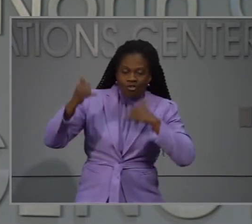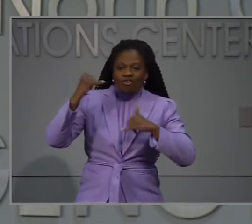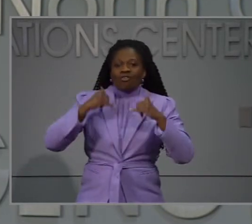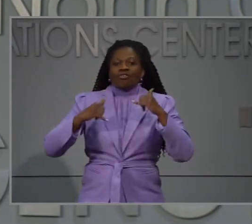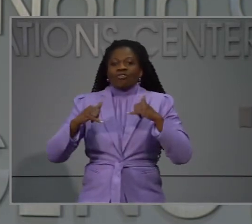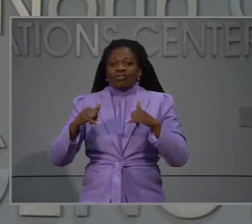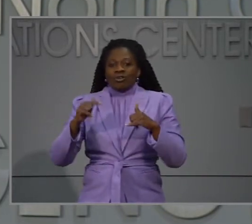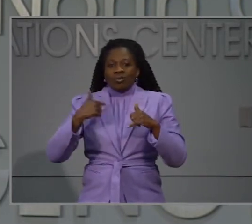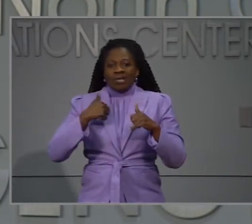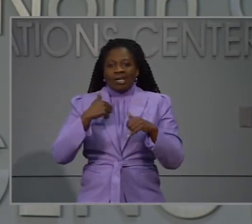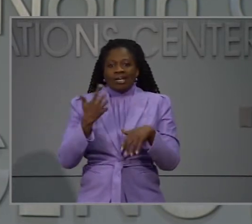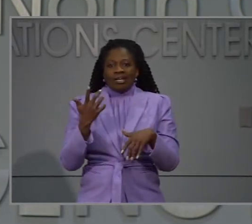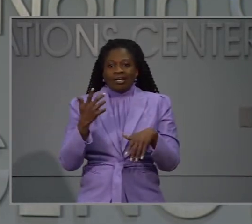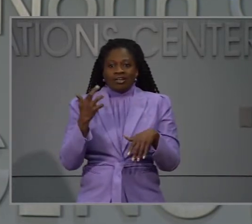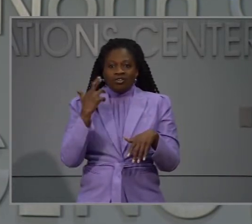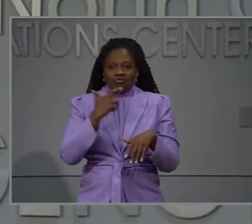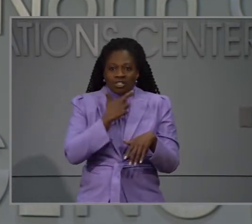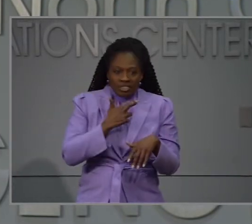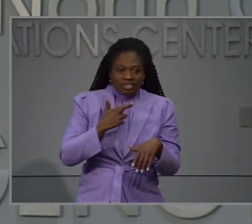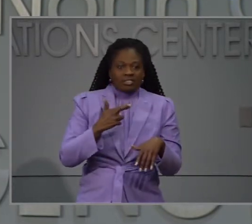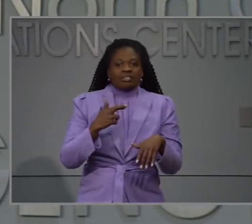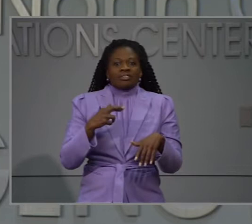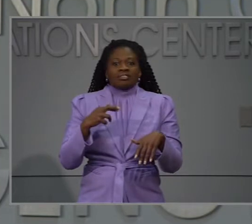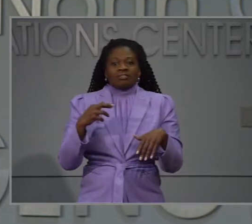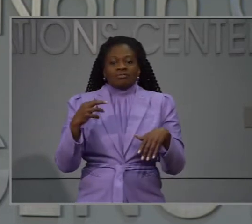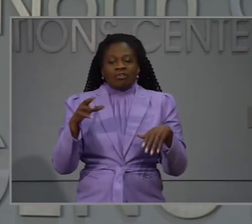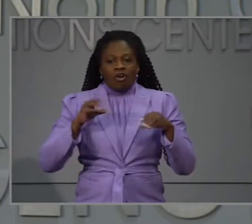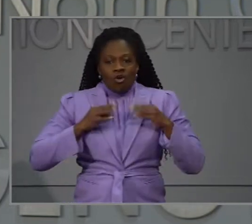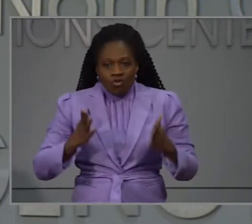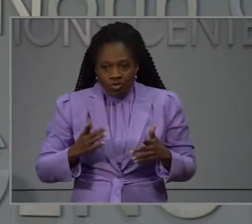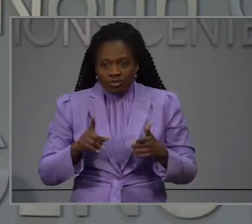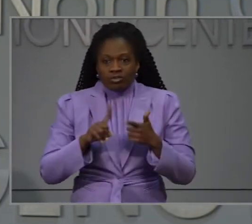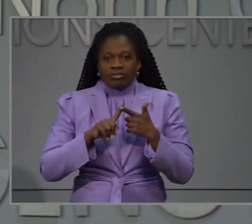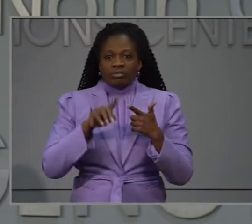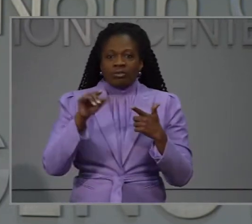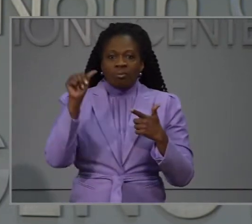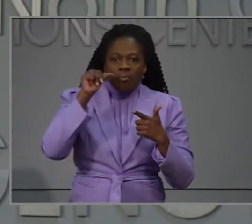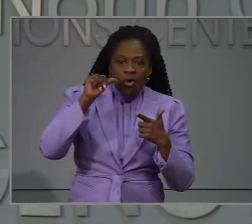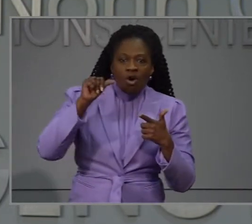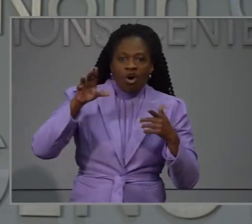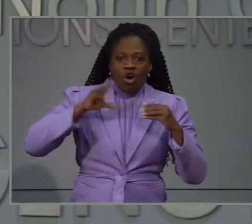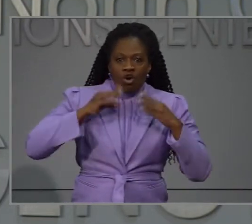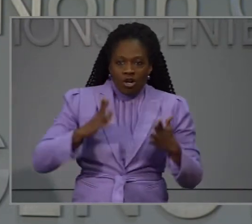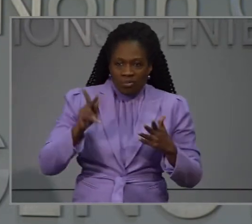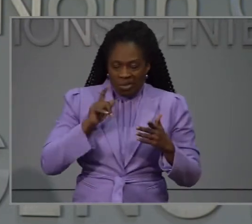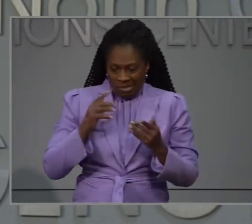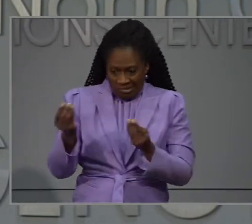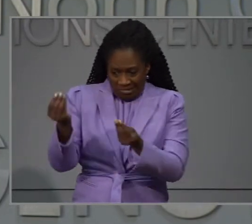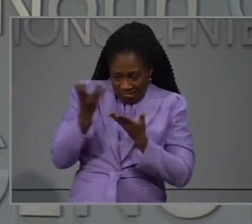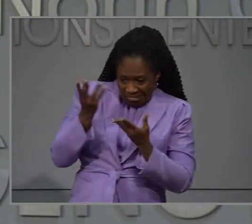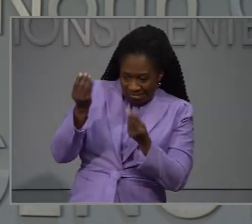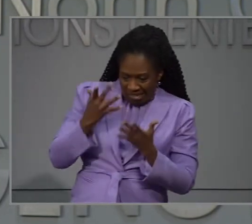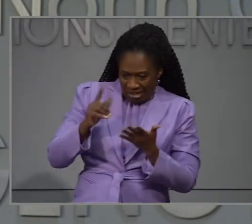hemos organizado llamadas en donde tenemos representantes de bares restaurantes personas